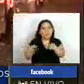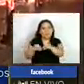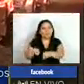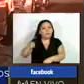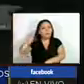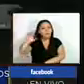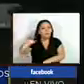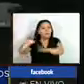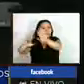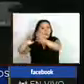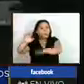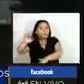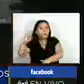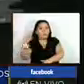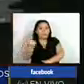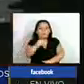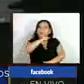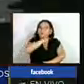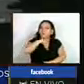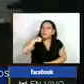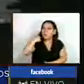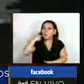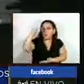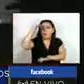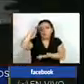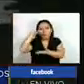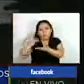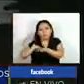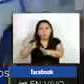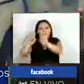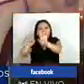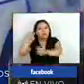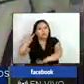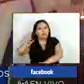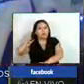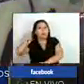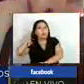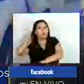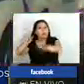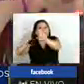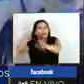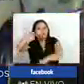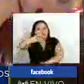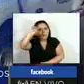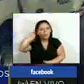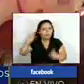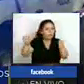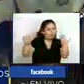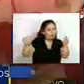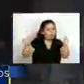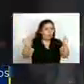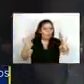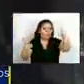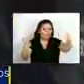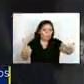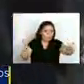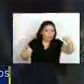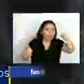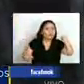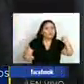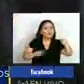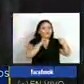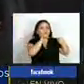585 homicidios, una disminución del 62.7% en comparación a 2019, cuando se